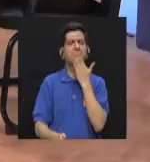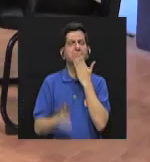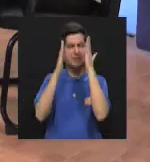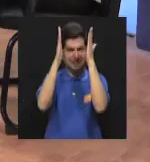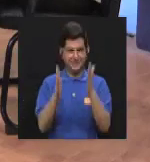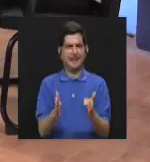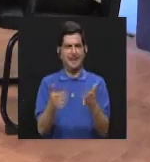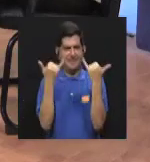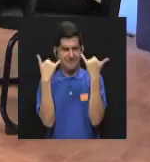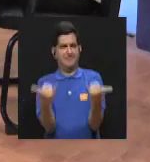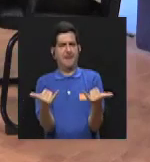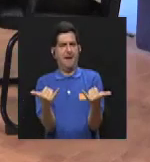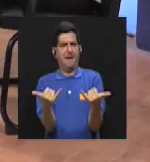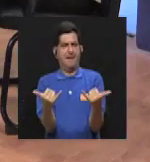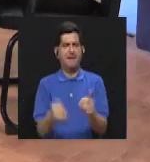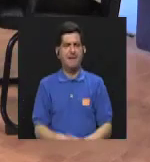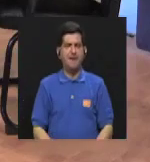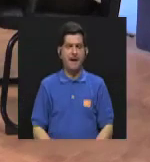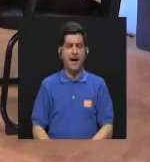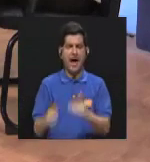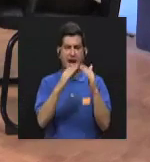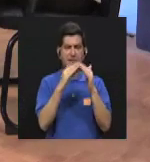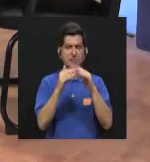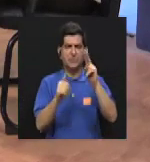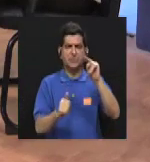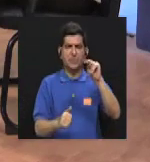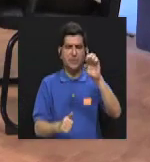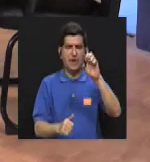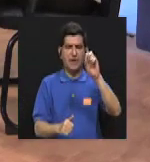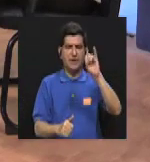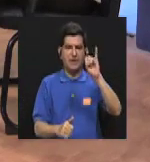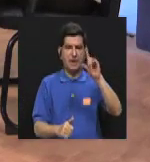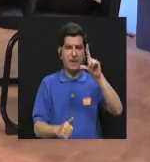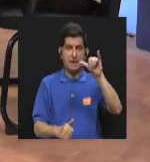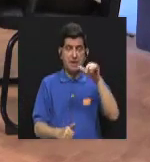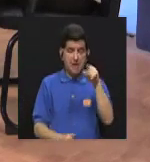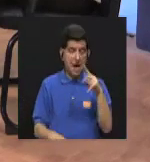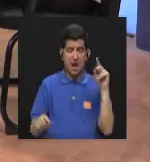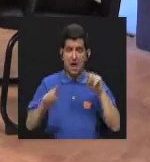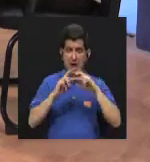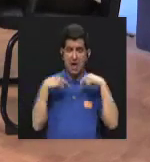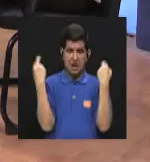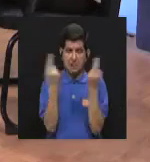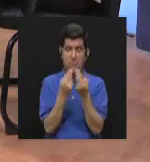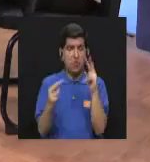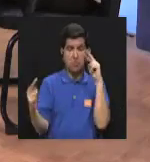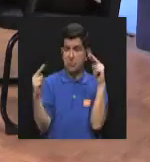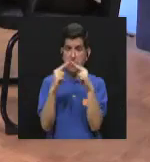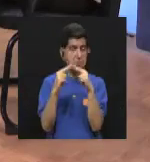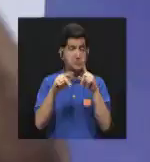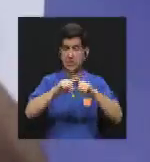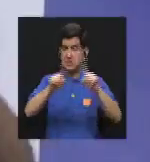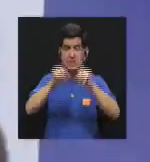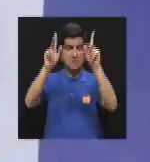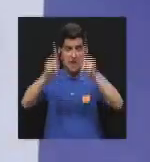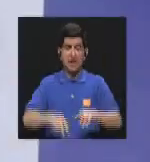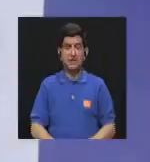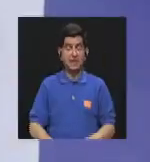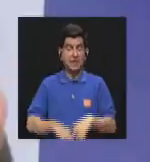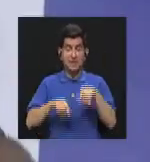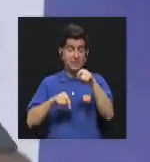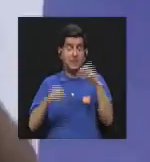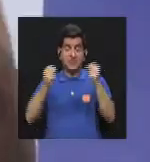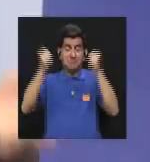los indígenas cuando llegan a Ciudad Neyli, la primera vez que se juntan, no se conocían. Gente de las diferentes comunidades.